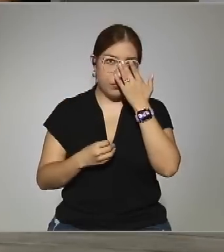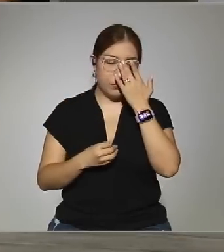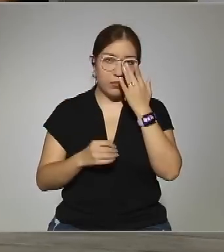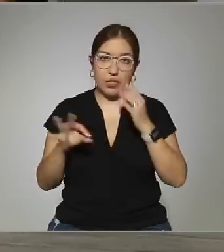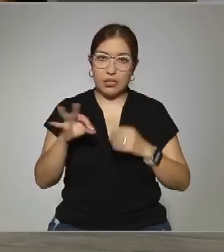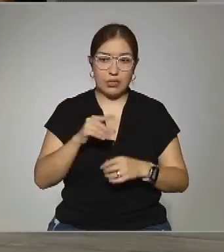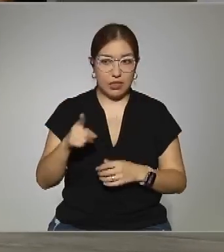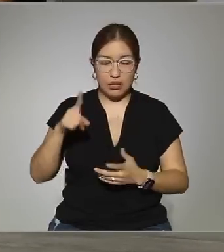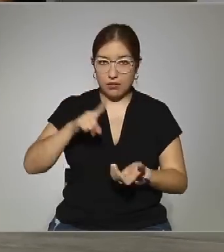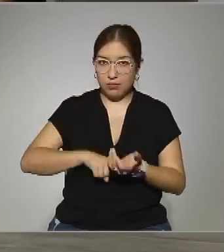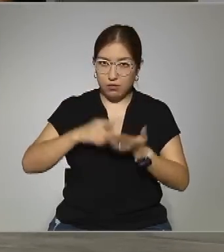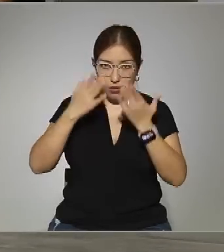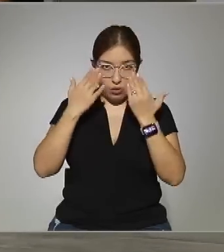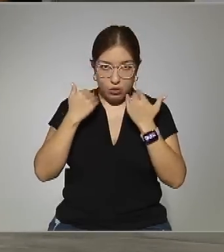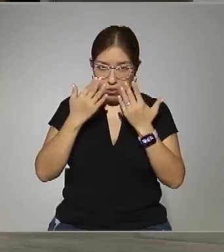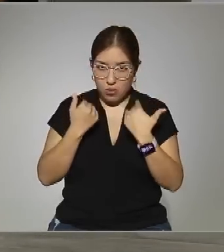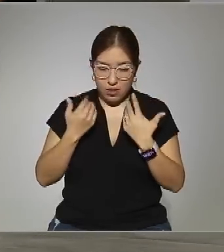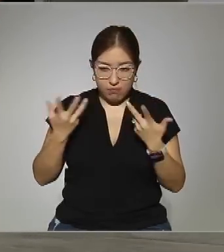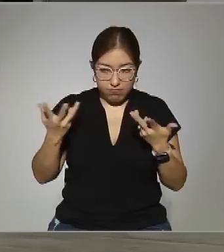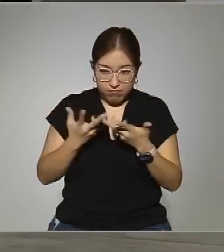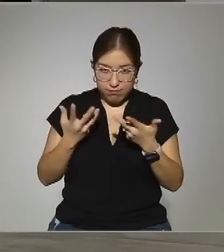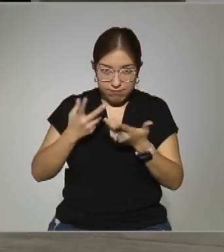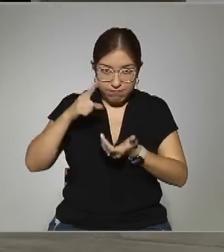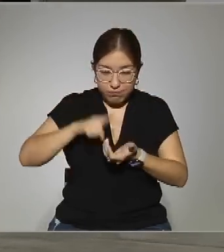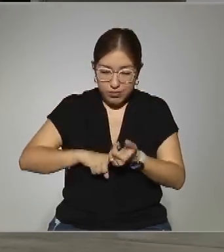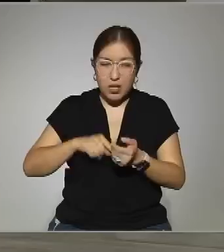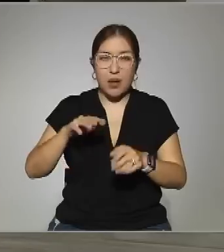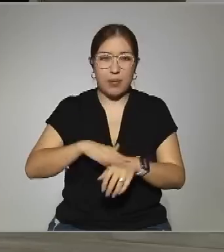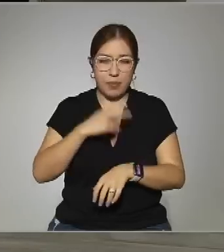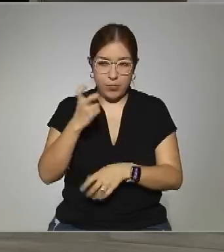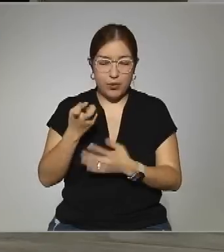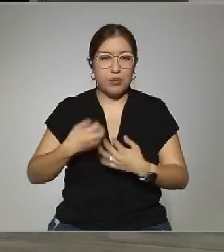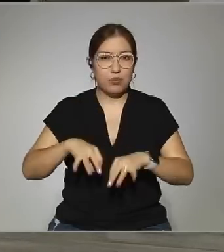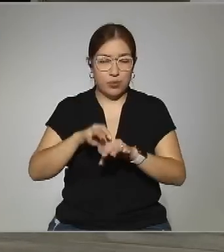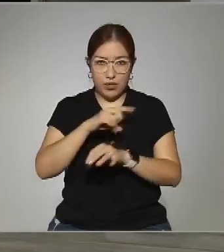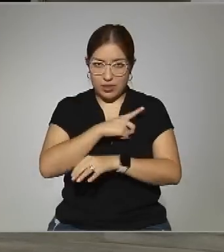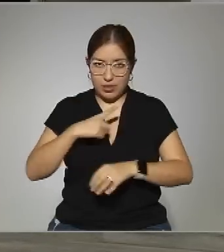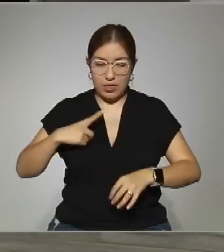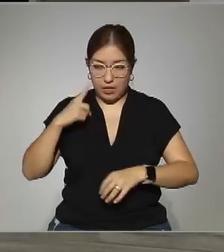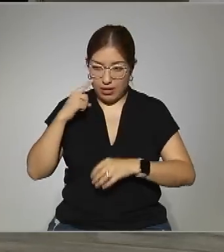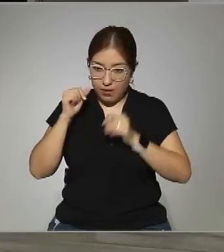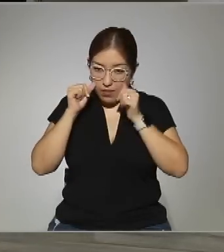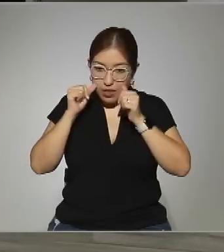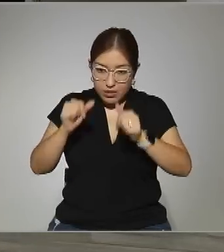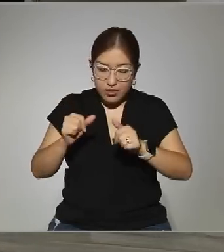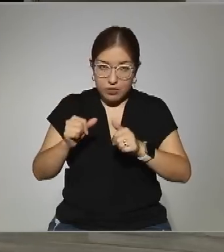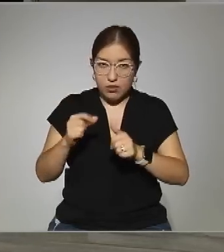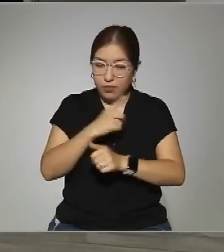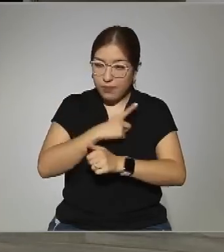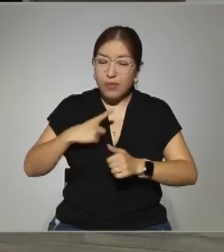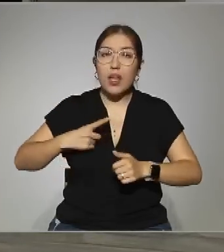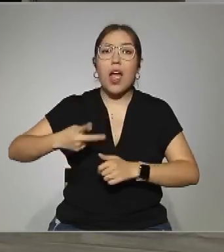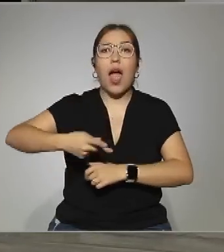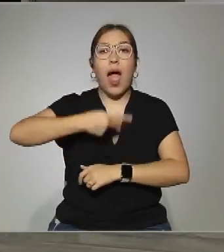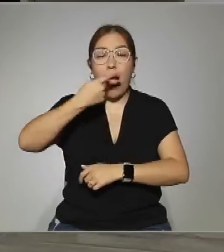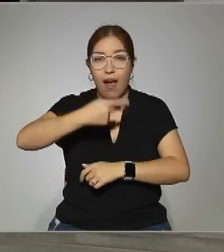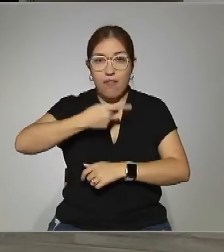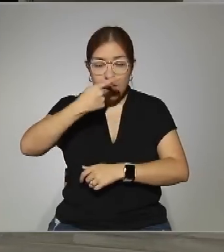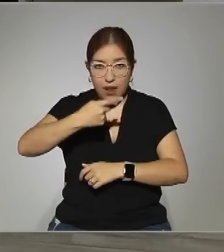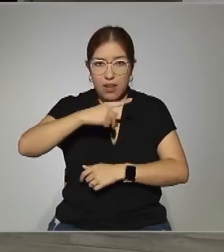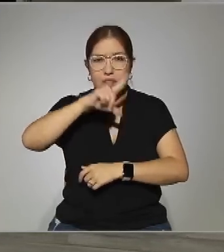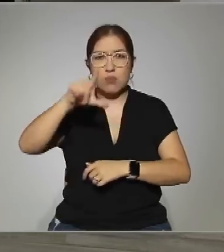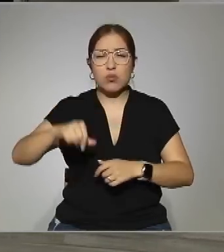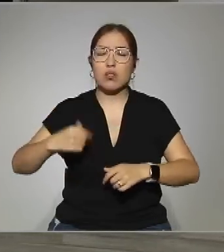sea trabajada o no sea elaborada. De ahí la importancia de que eso pueda tener un lugar, de que se pase por la palabra y de que pueda haber una tramitación